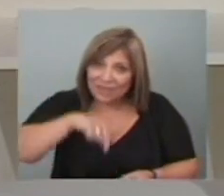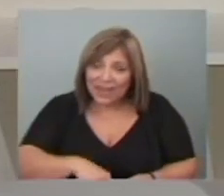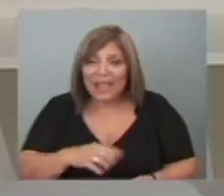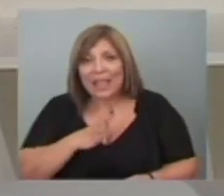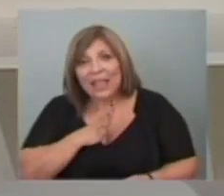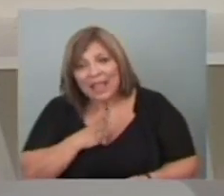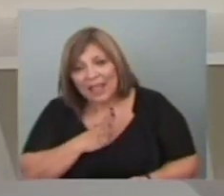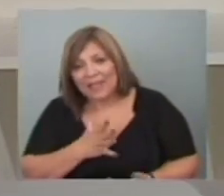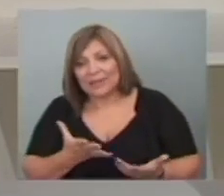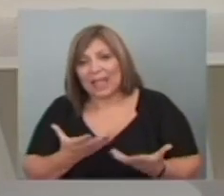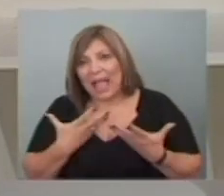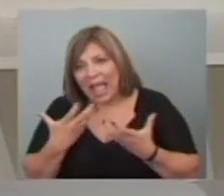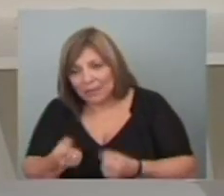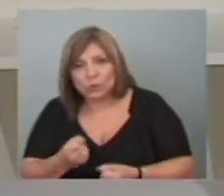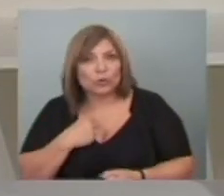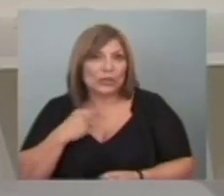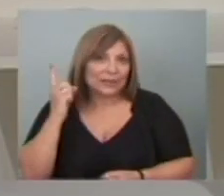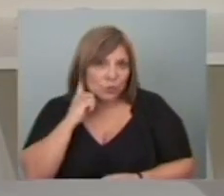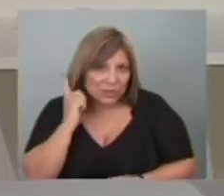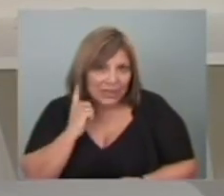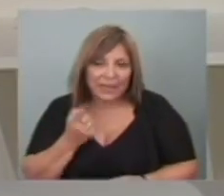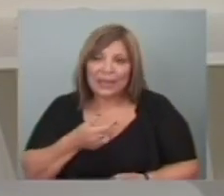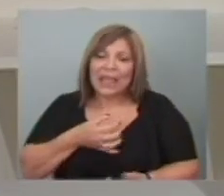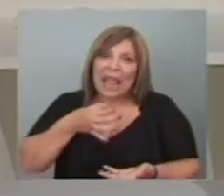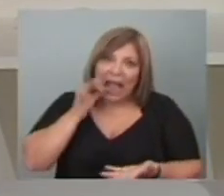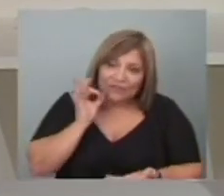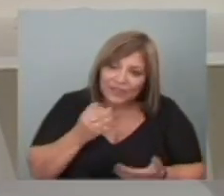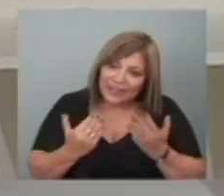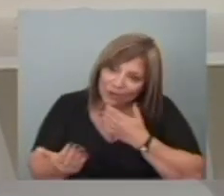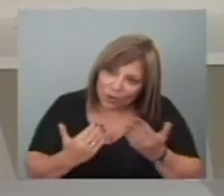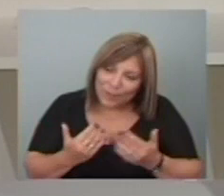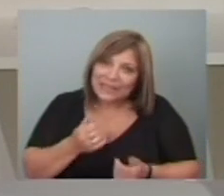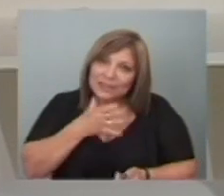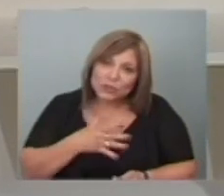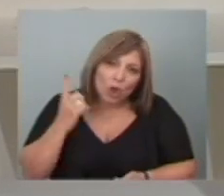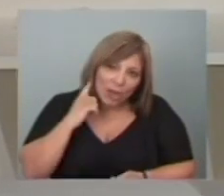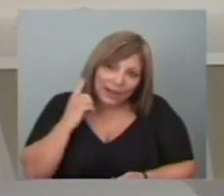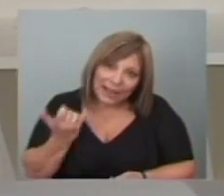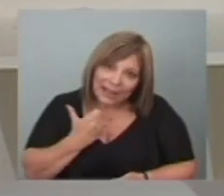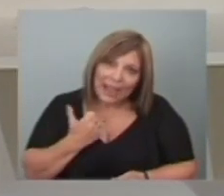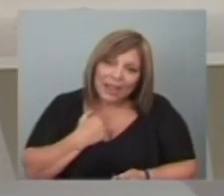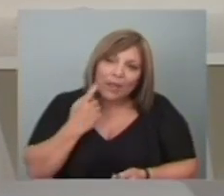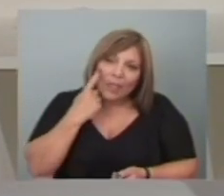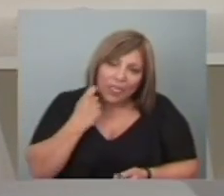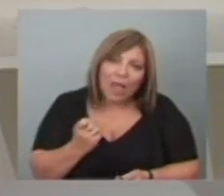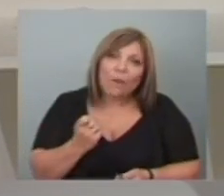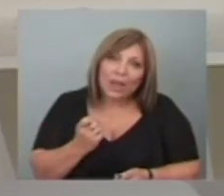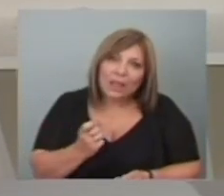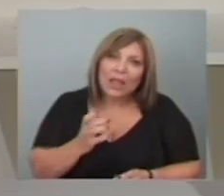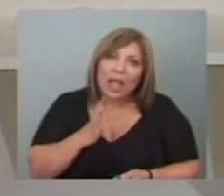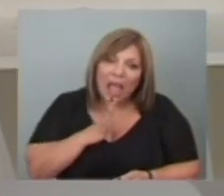les ayudamos, escuchamos, tomamos un café, escuchamos las historias y nos damos cuenta que